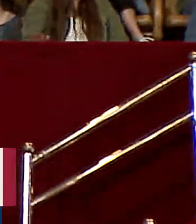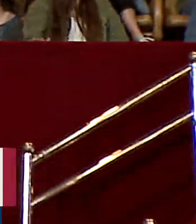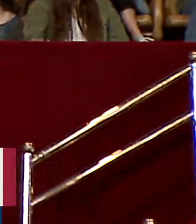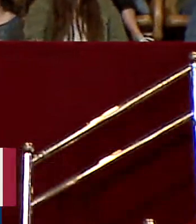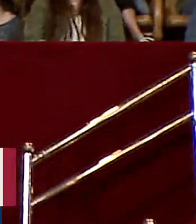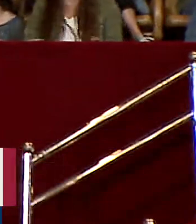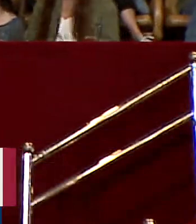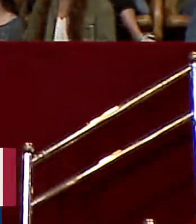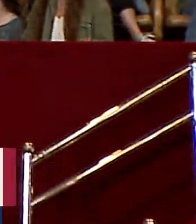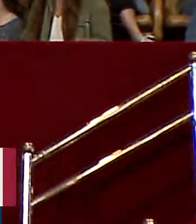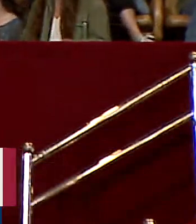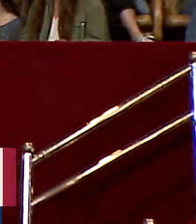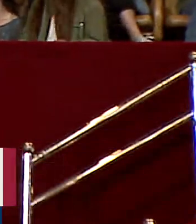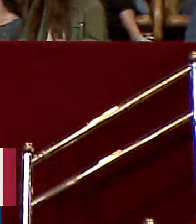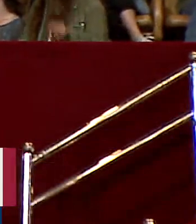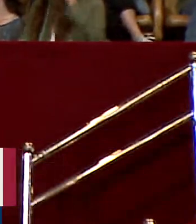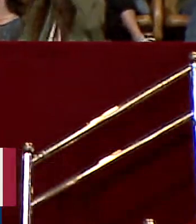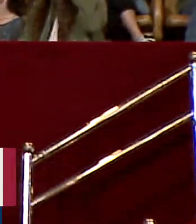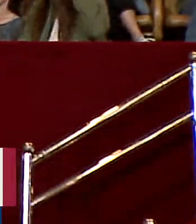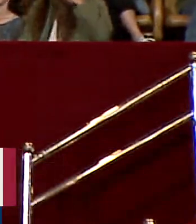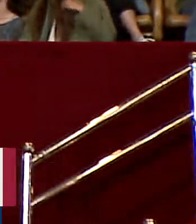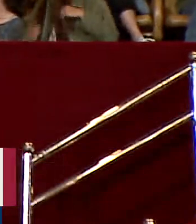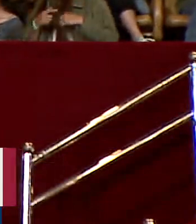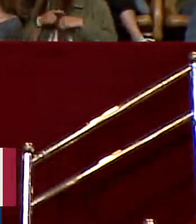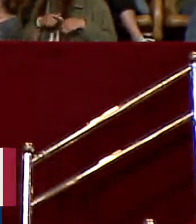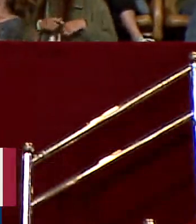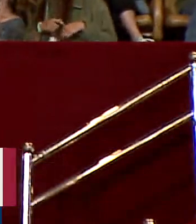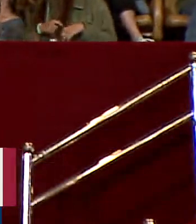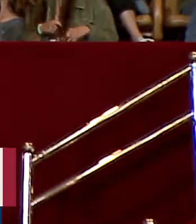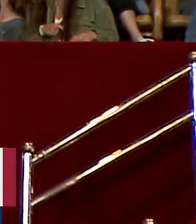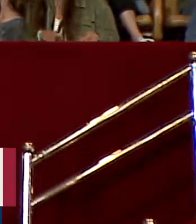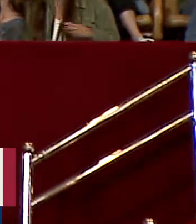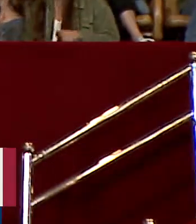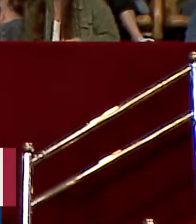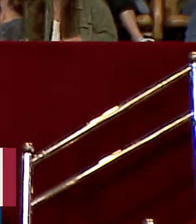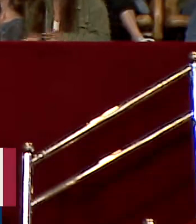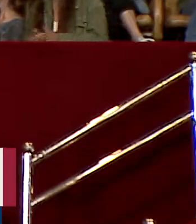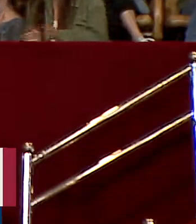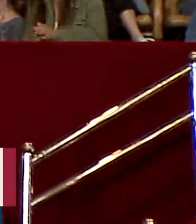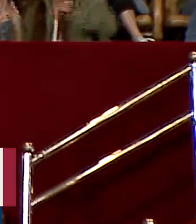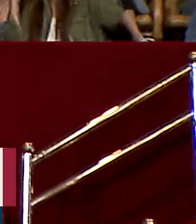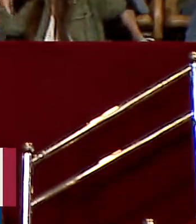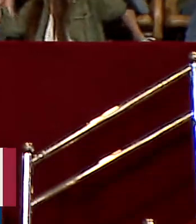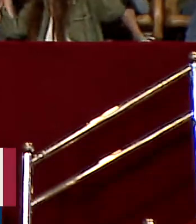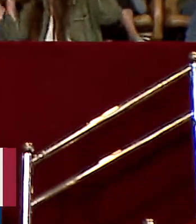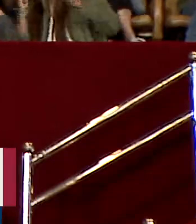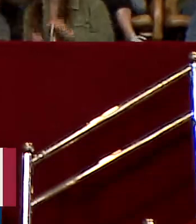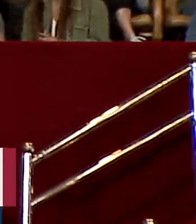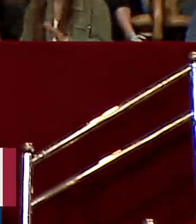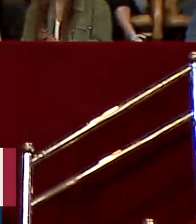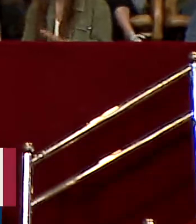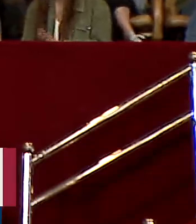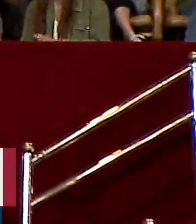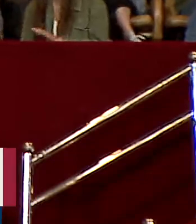invitadas por la honorable diputada doña Karil Luc Urban. Muchas gracias por venir a la Cámara.